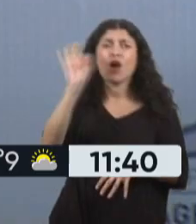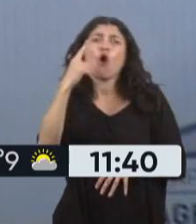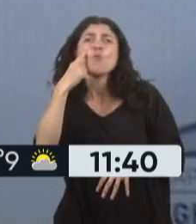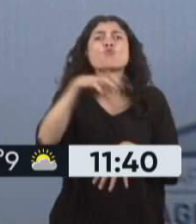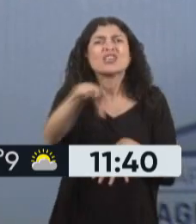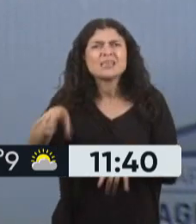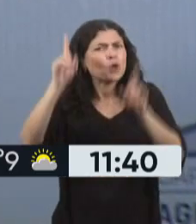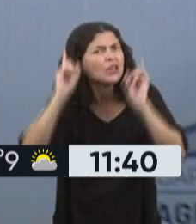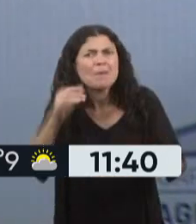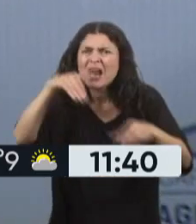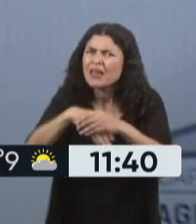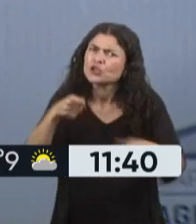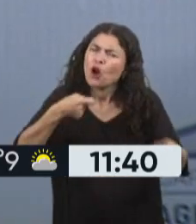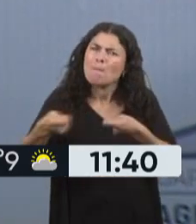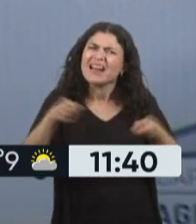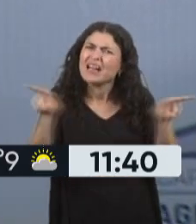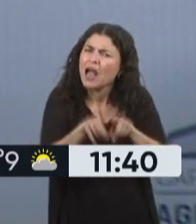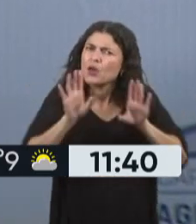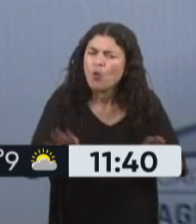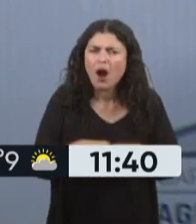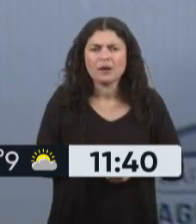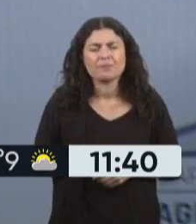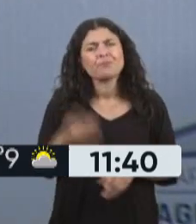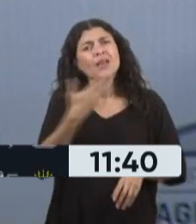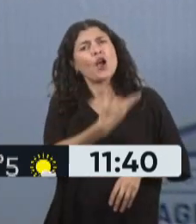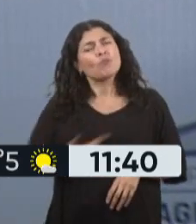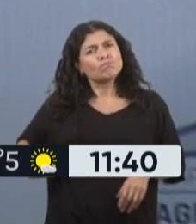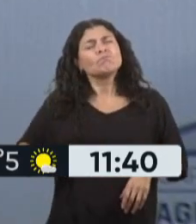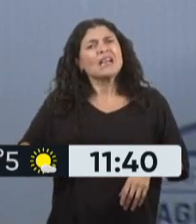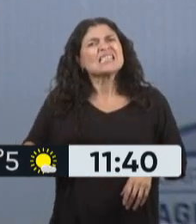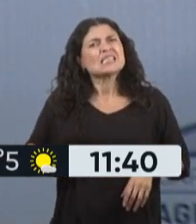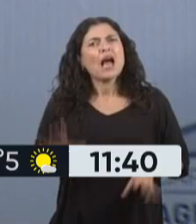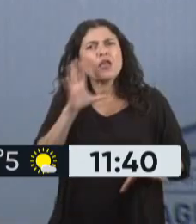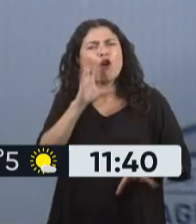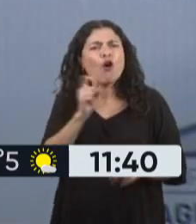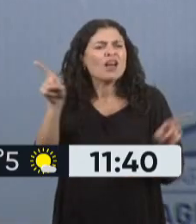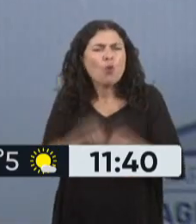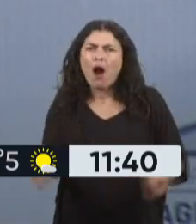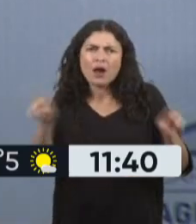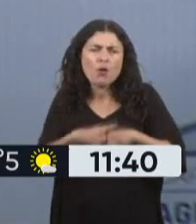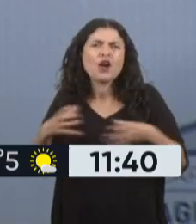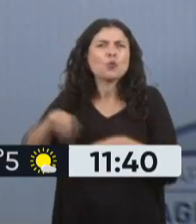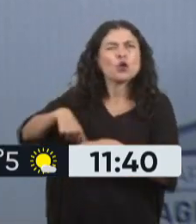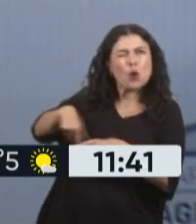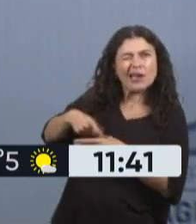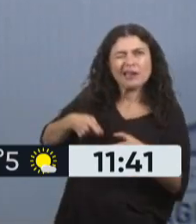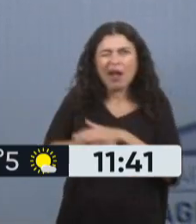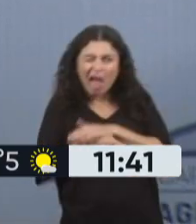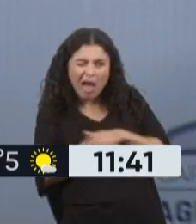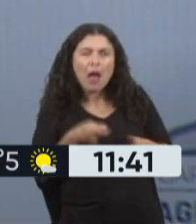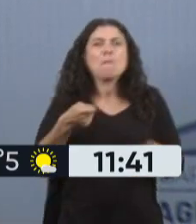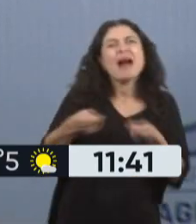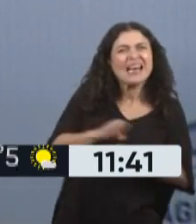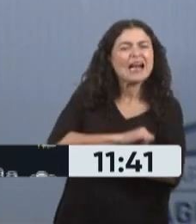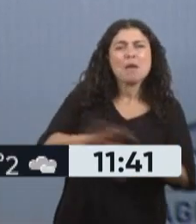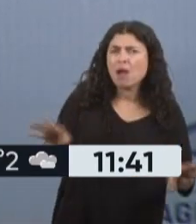población argentina ya no va a tolerar este juego de políticos caranchos de subir impuestos para comer la rentabilidad que queda disponible con la baja de impuestos que